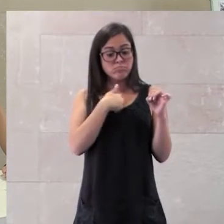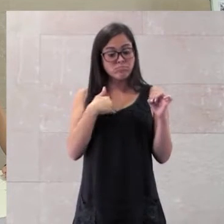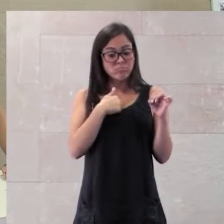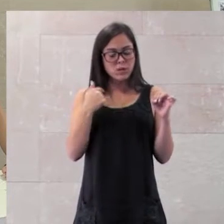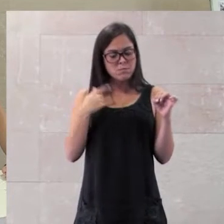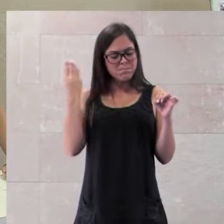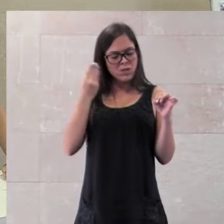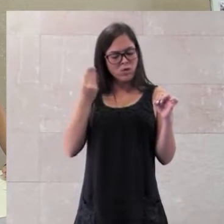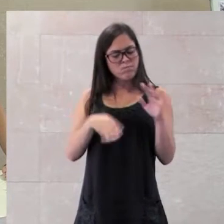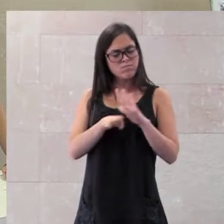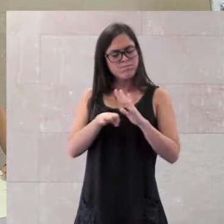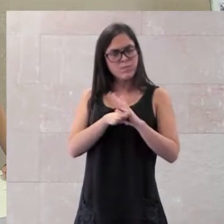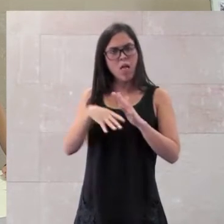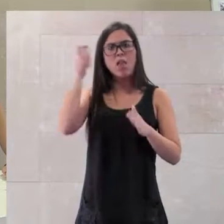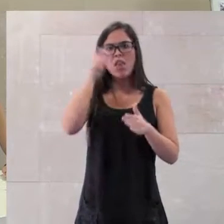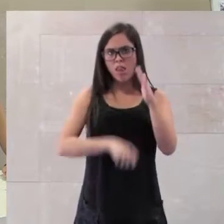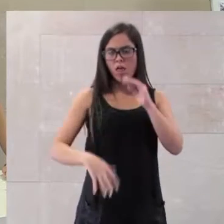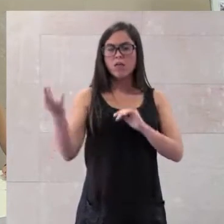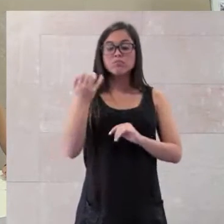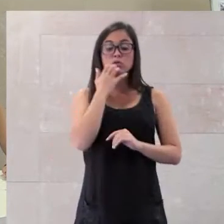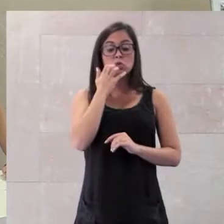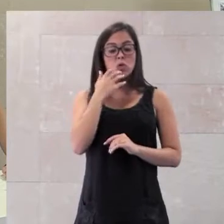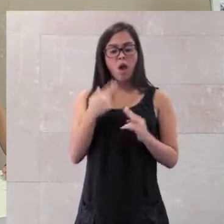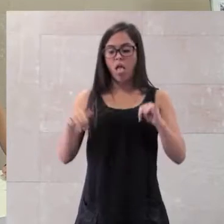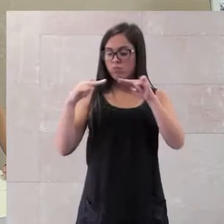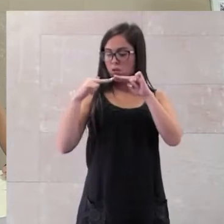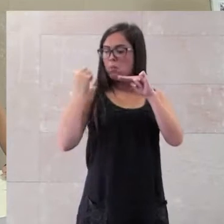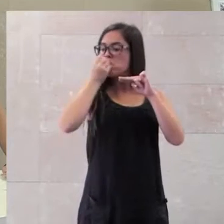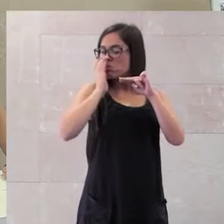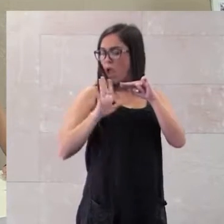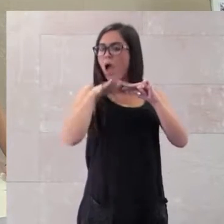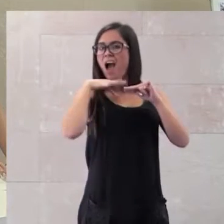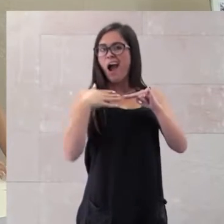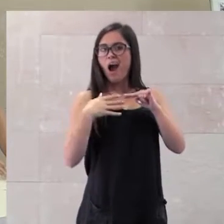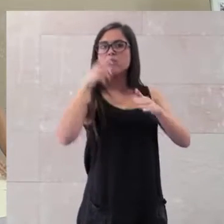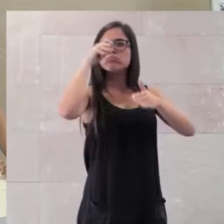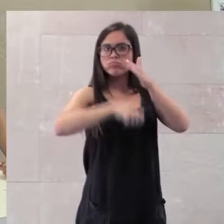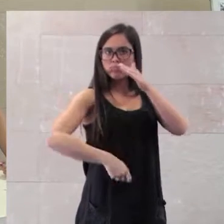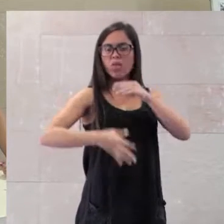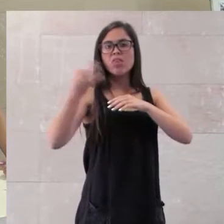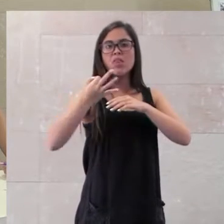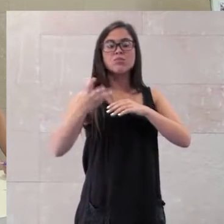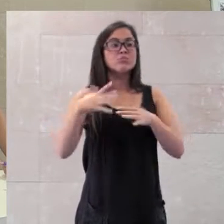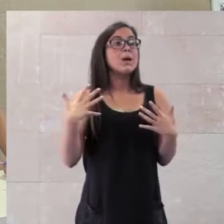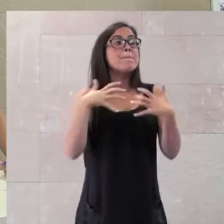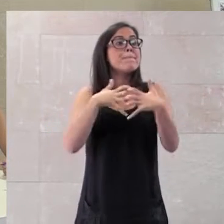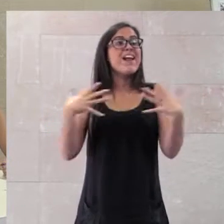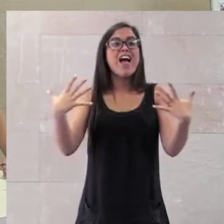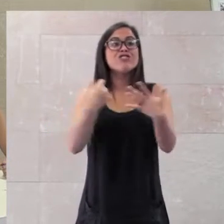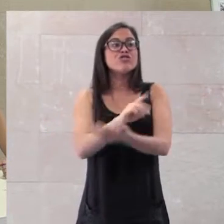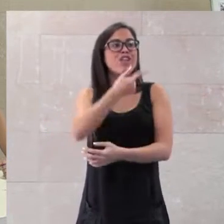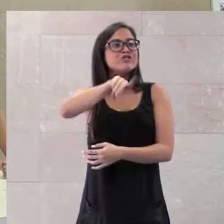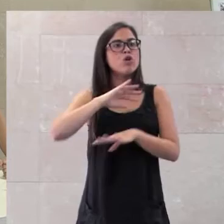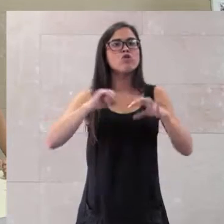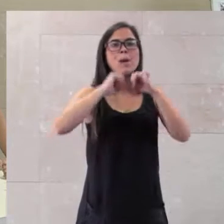tengo que mantener. Si he llegado a un nivel en el que estoy bien, pues tengo que mantenerlo. Es esta pelea que tenemos todas por estar